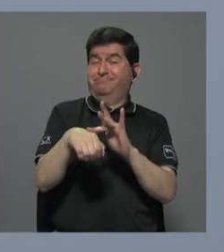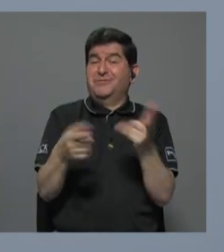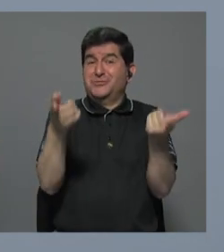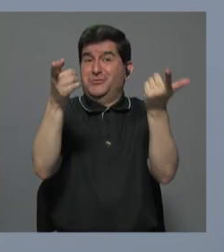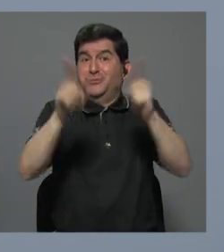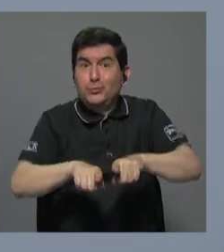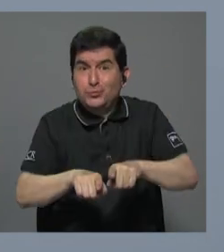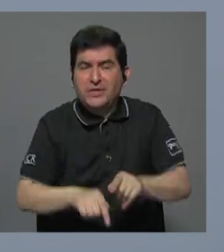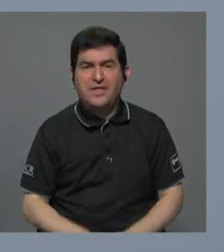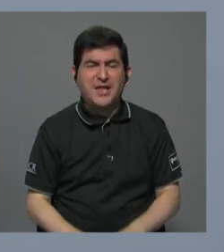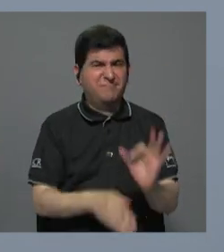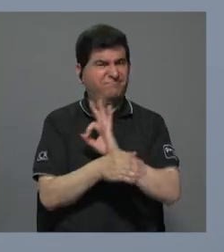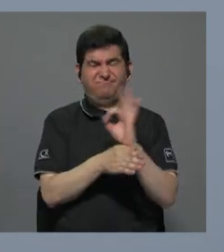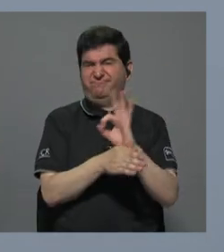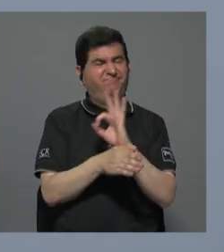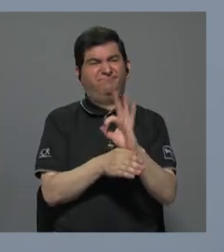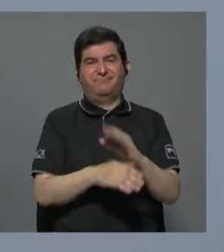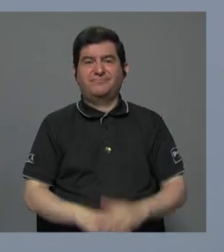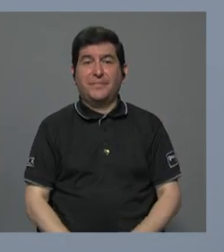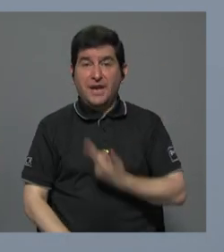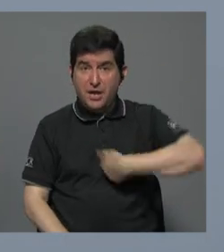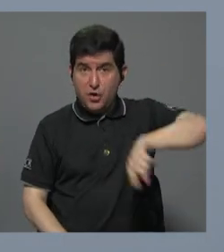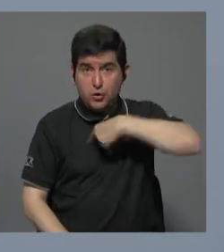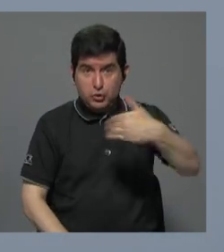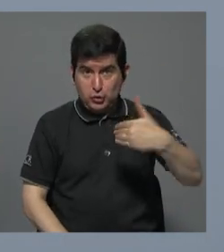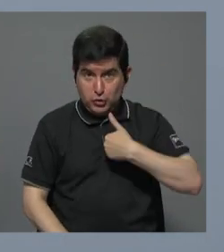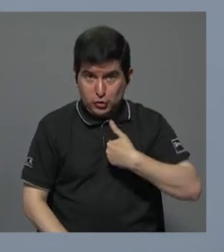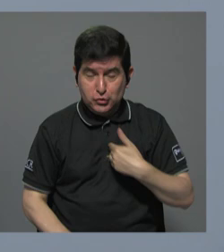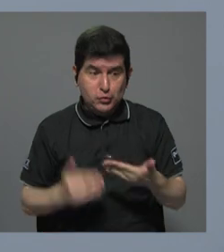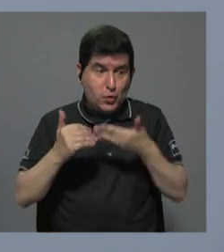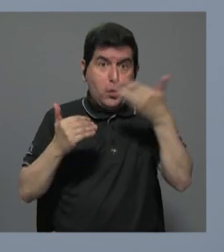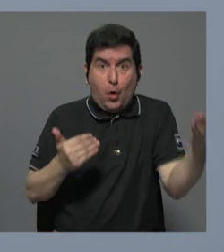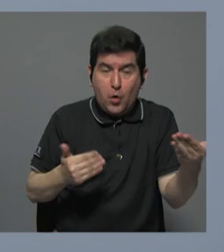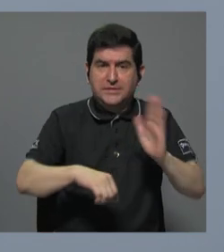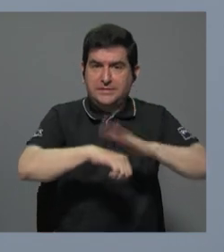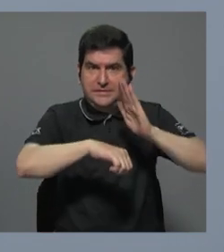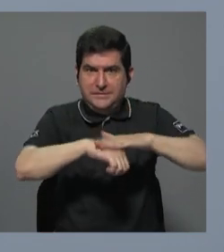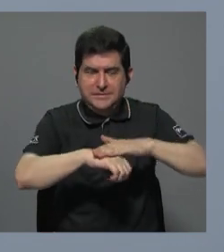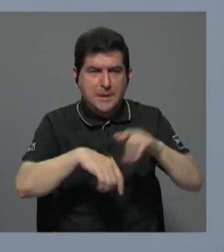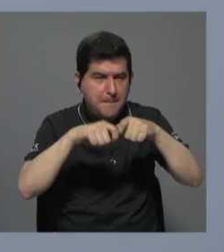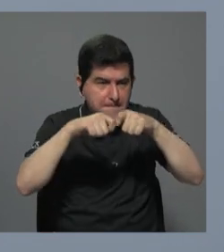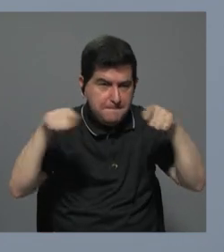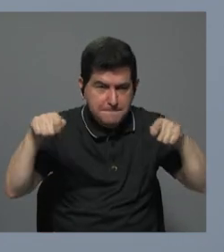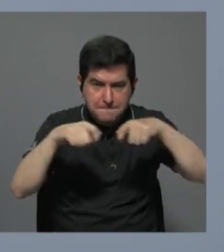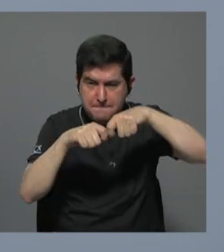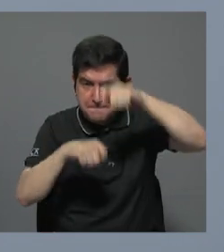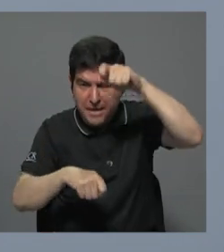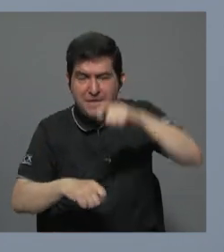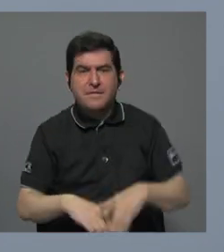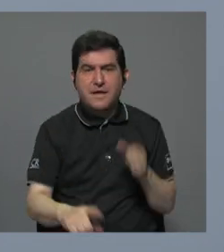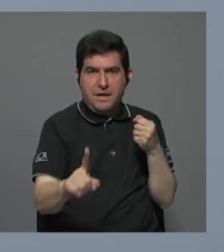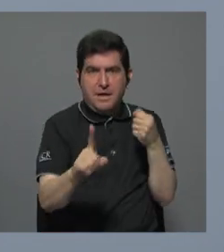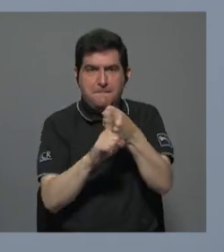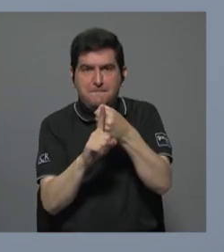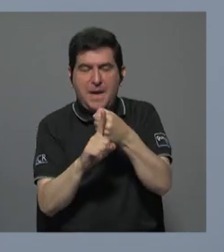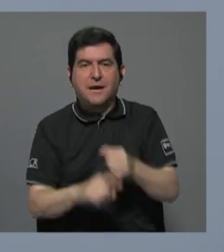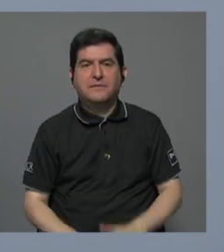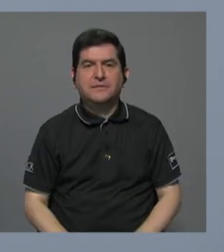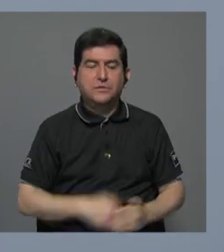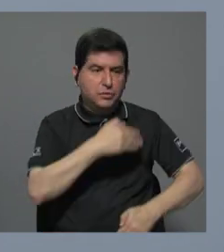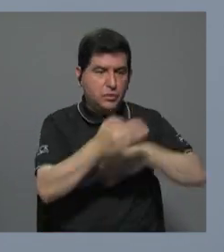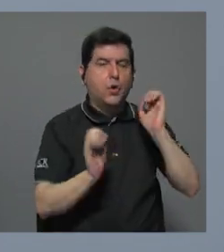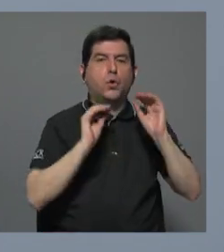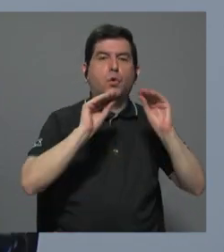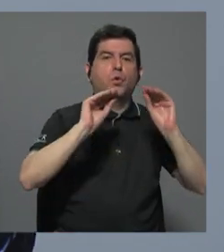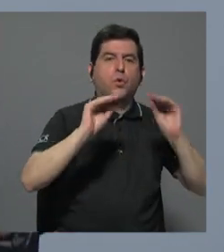dando por ineficiencias si nosotros tenemos elementos que nos permitan medir el impacto de los proyectos de los procesos